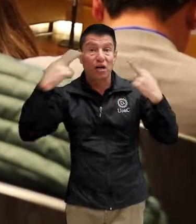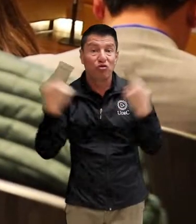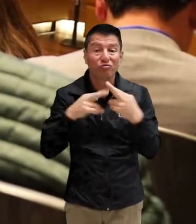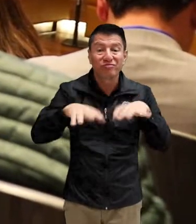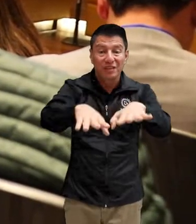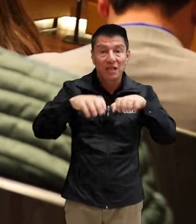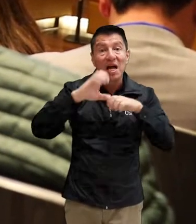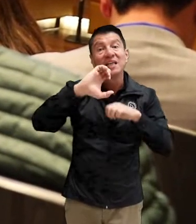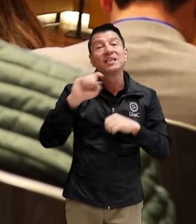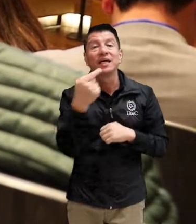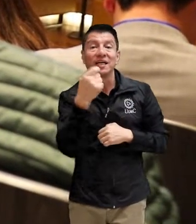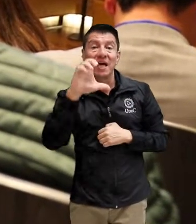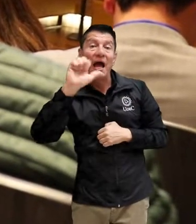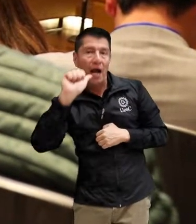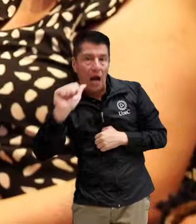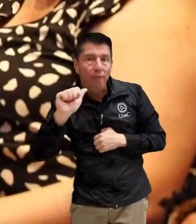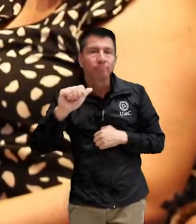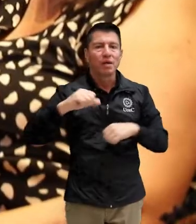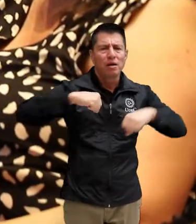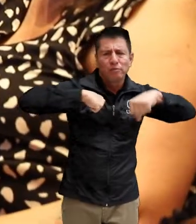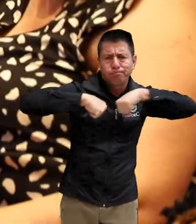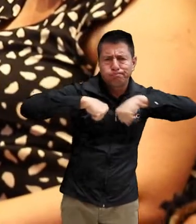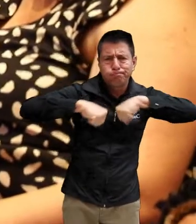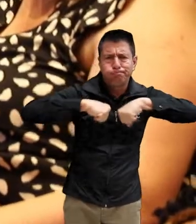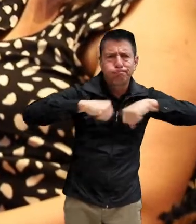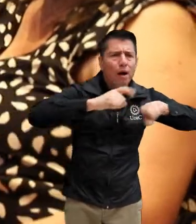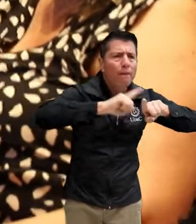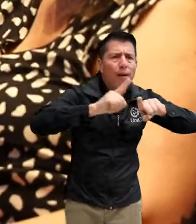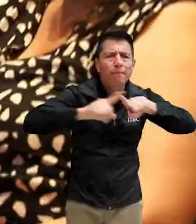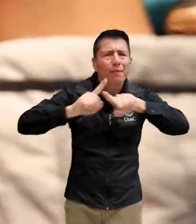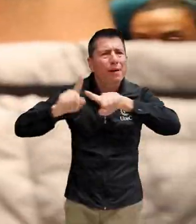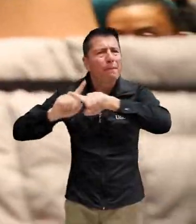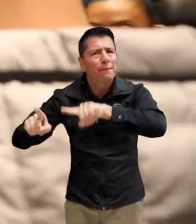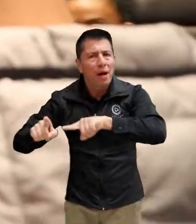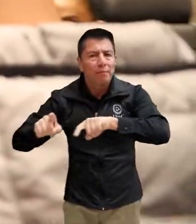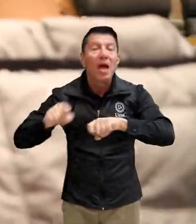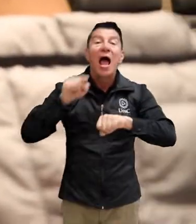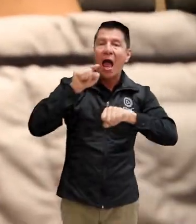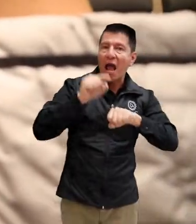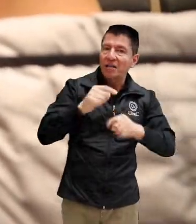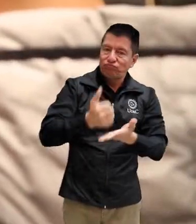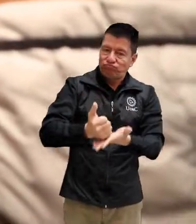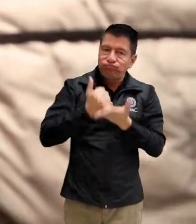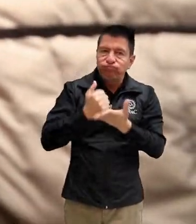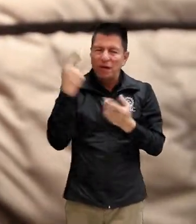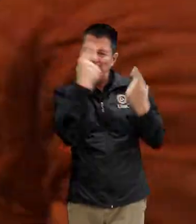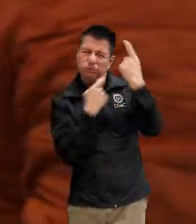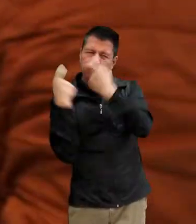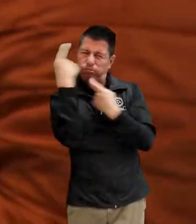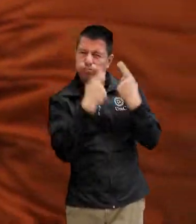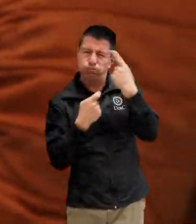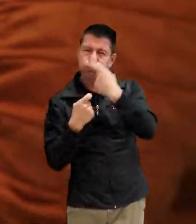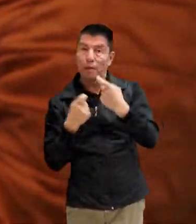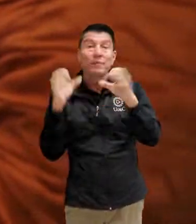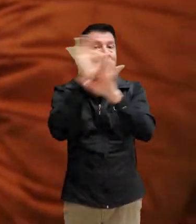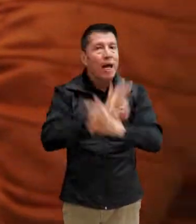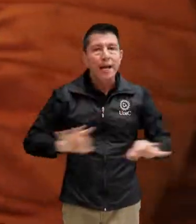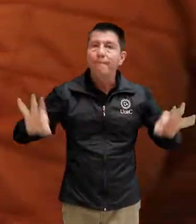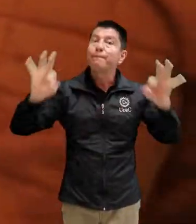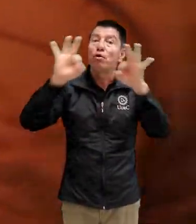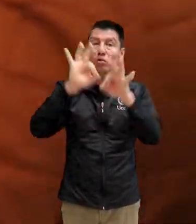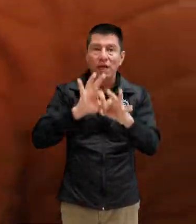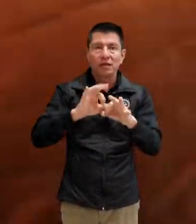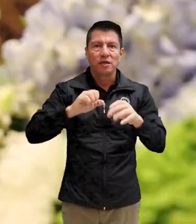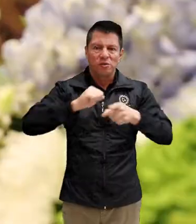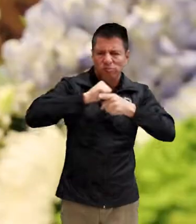CGCA y hemos desarrollado una serie de actividades que nos han permitido reflexionar en torno a la importancia de